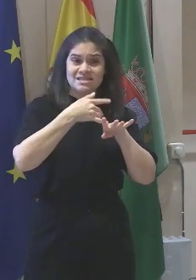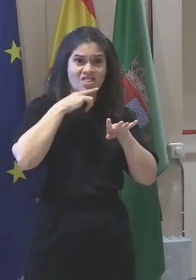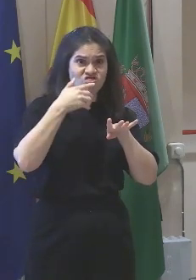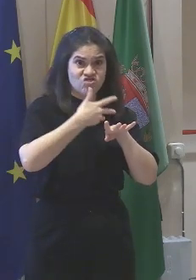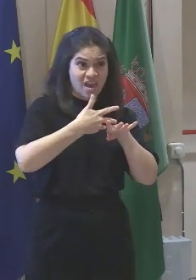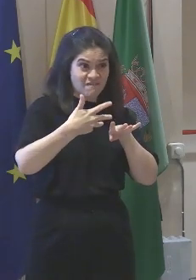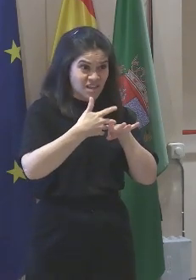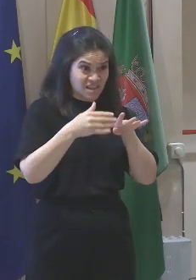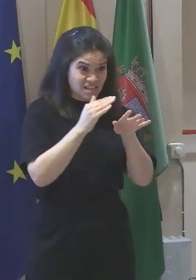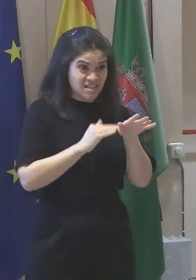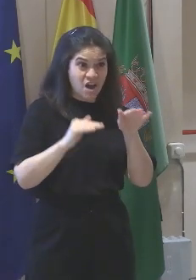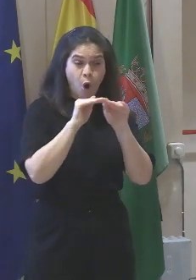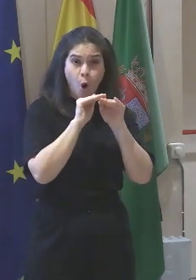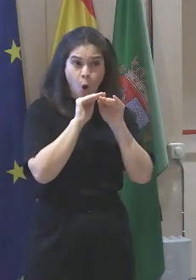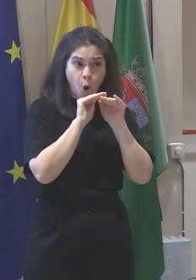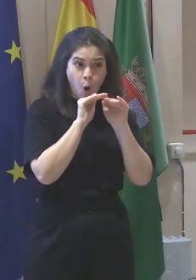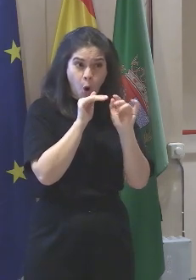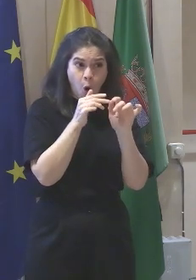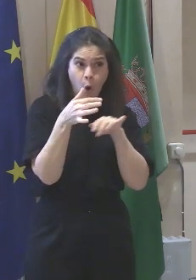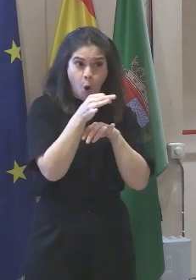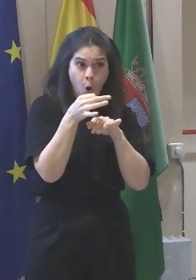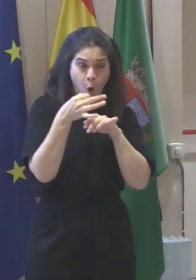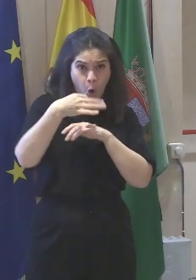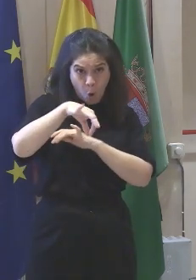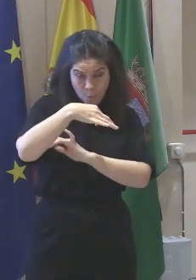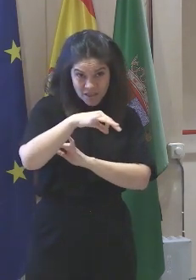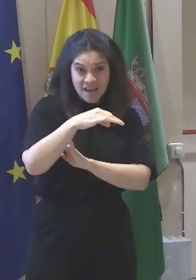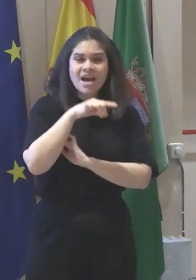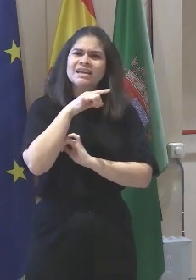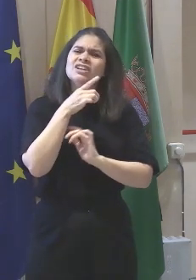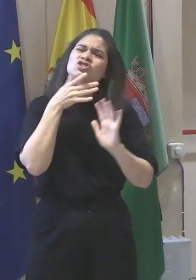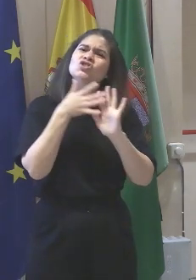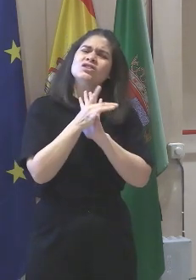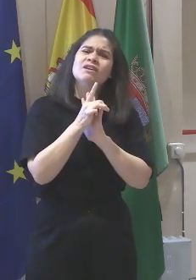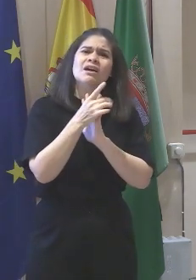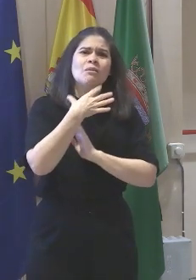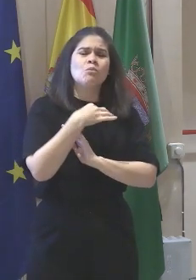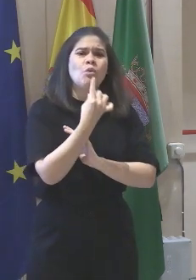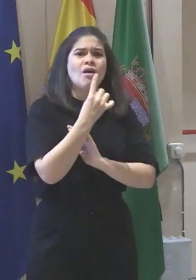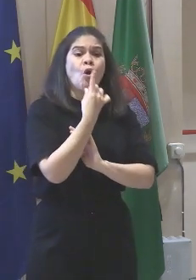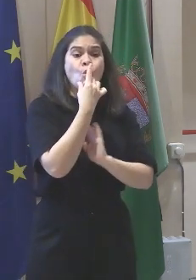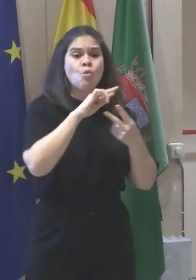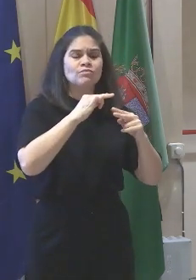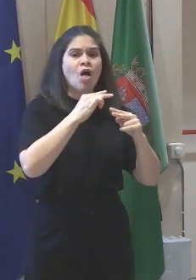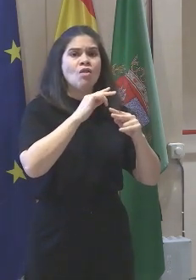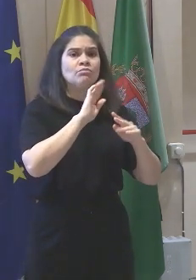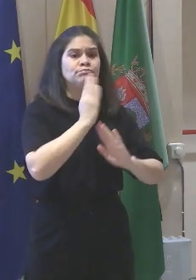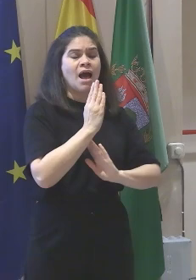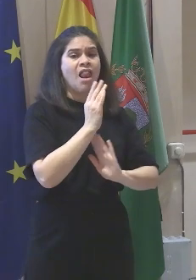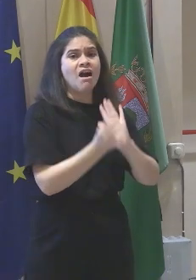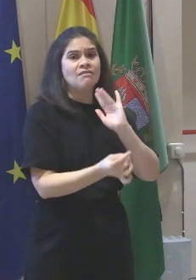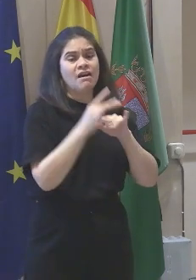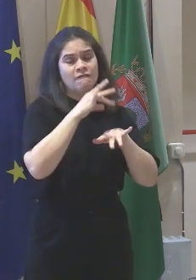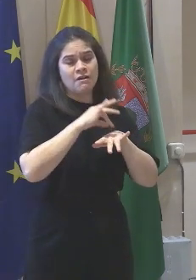aquí no se trata de que tengamos una mutación en un gen y eso nos vaya a producir una enfermedad. Se trata más bien